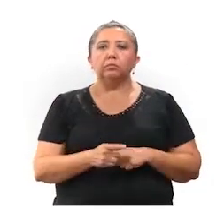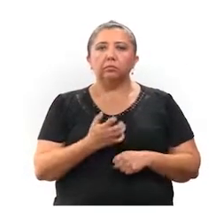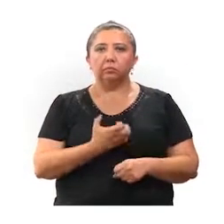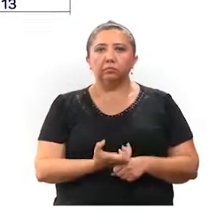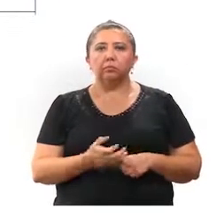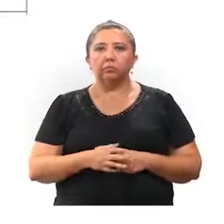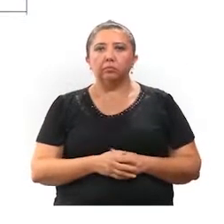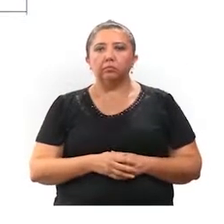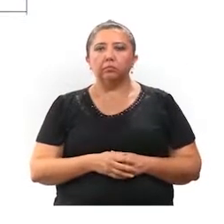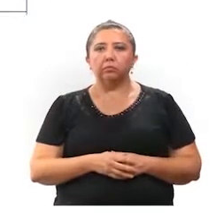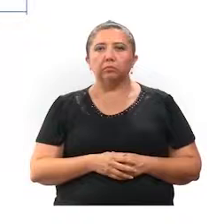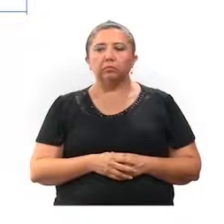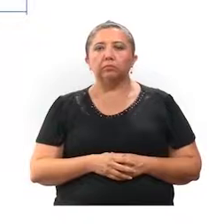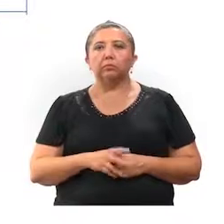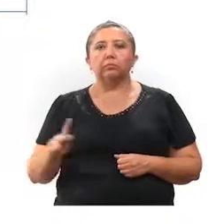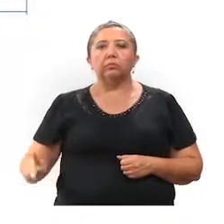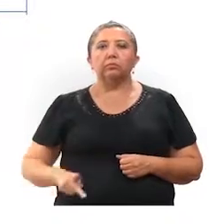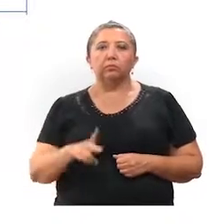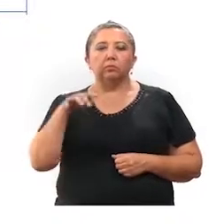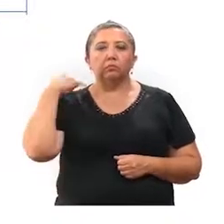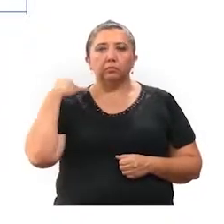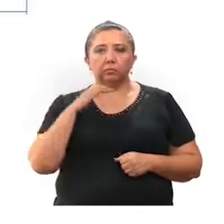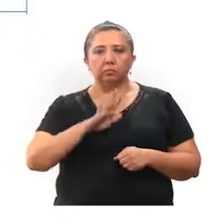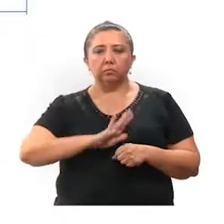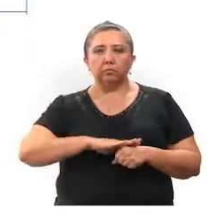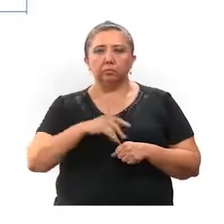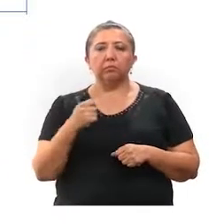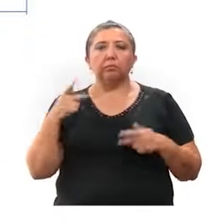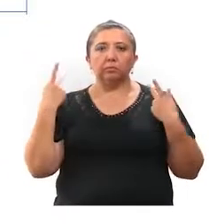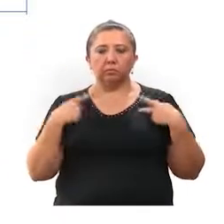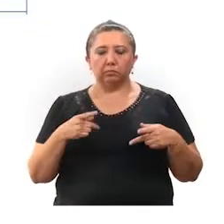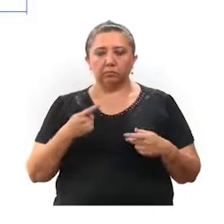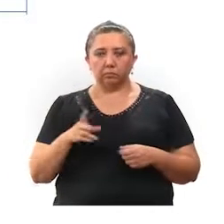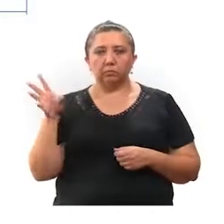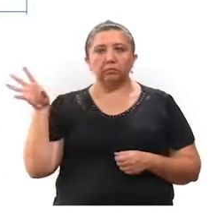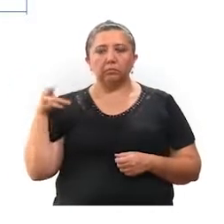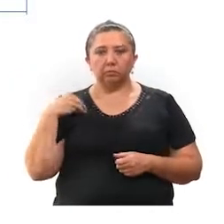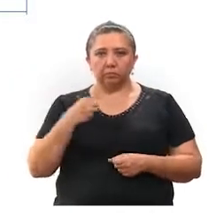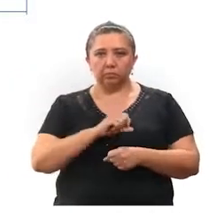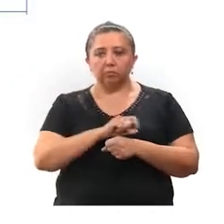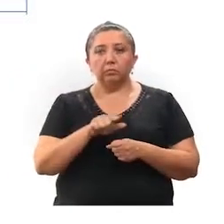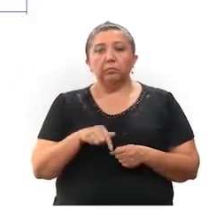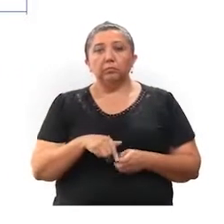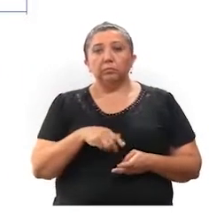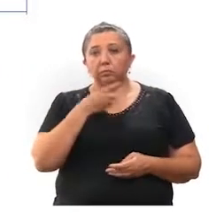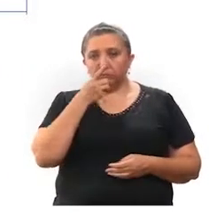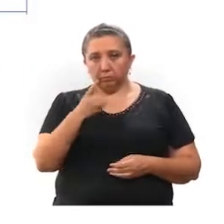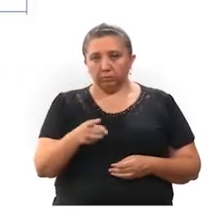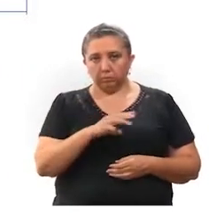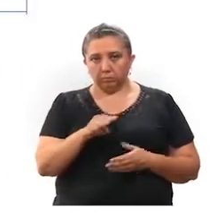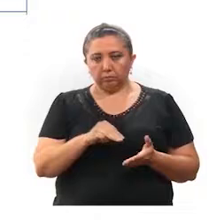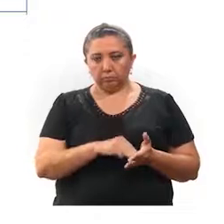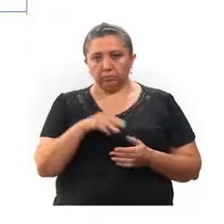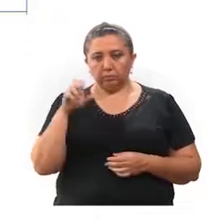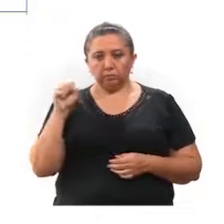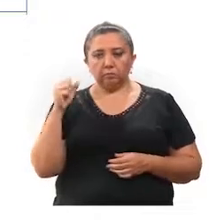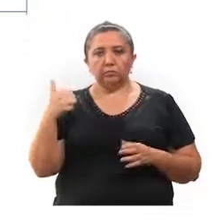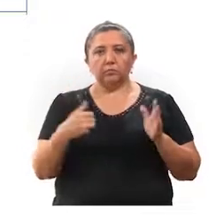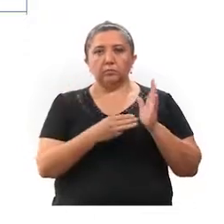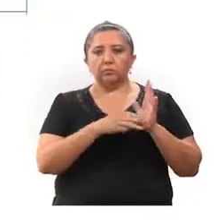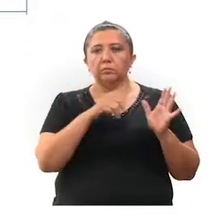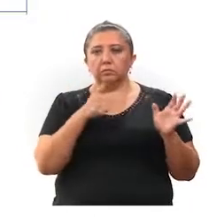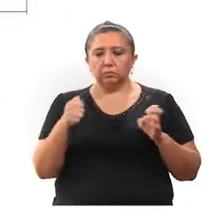estado. Los municipios de Yucatán con mayor número de personas contagiadas son Mérida con